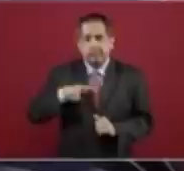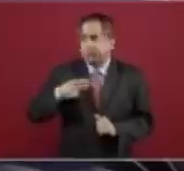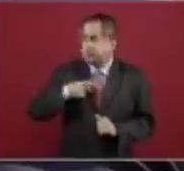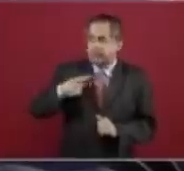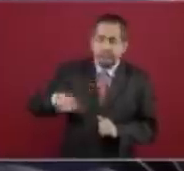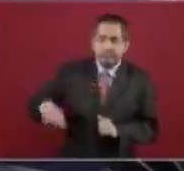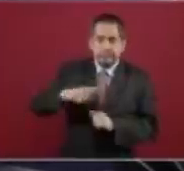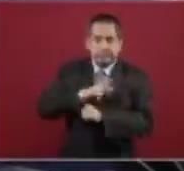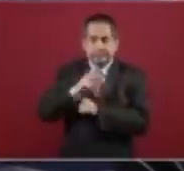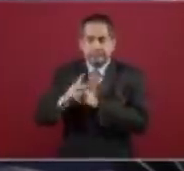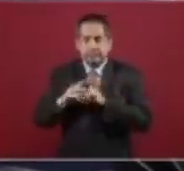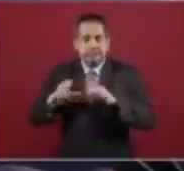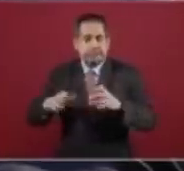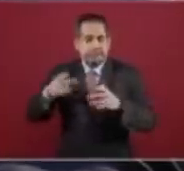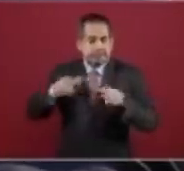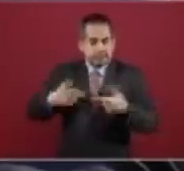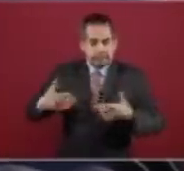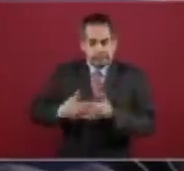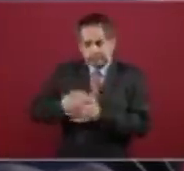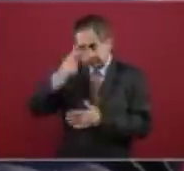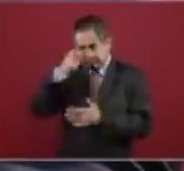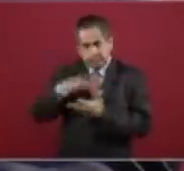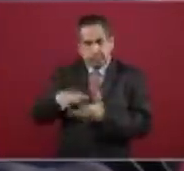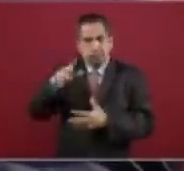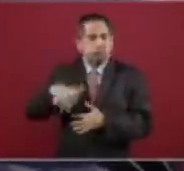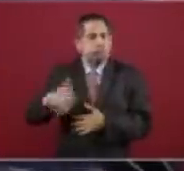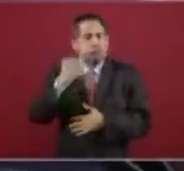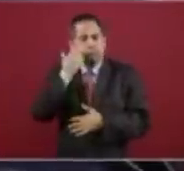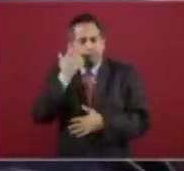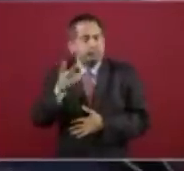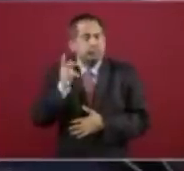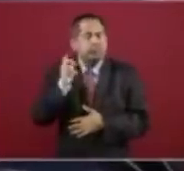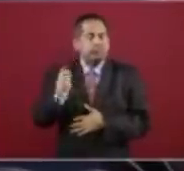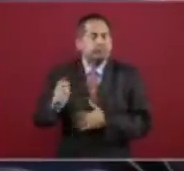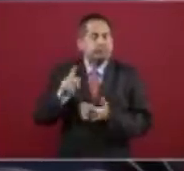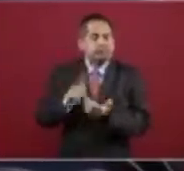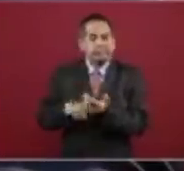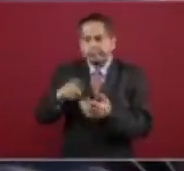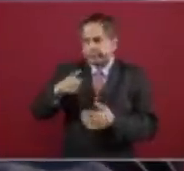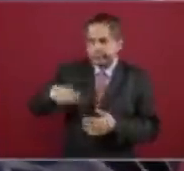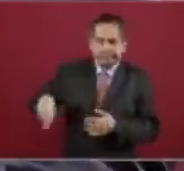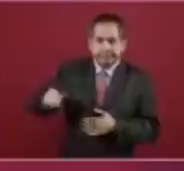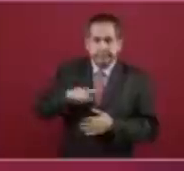país, los mexicanos, la mayoría quiere que